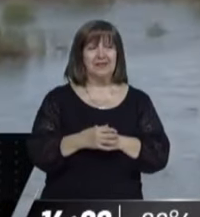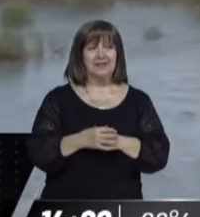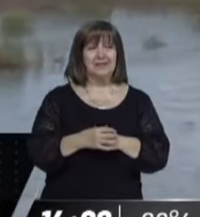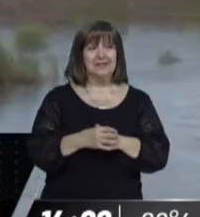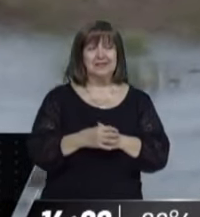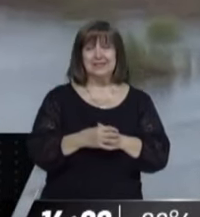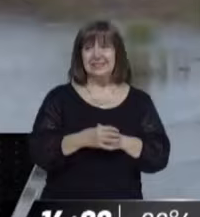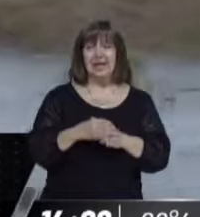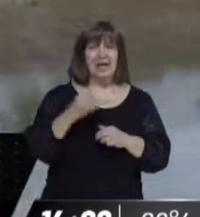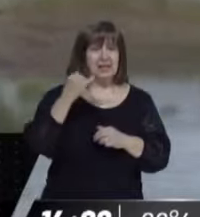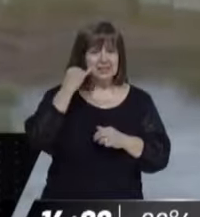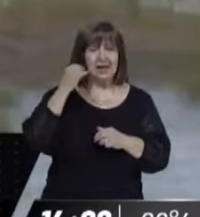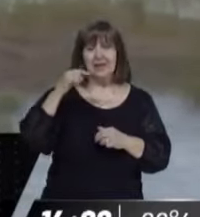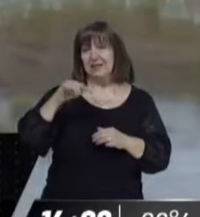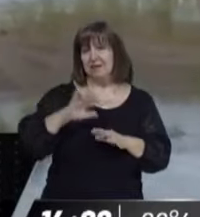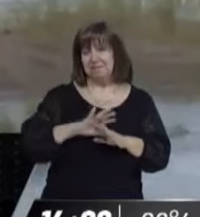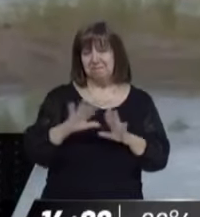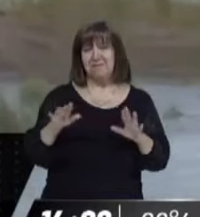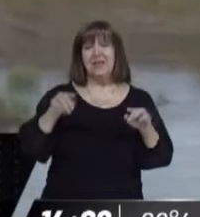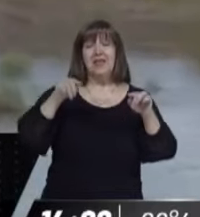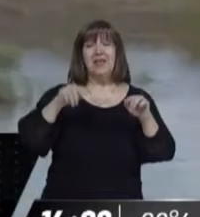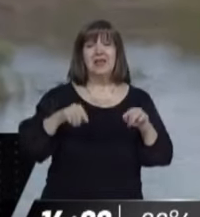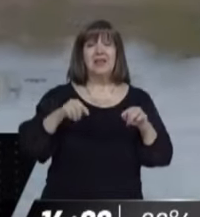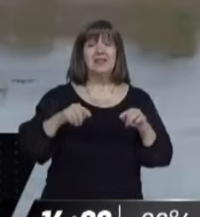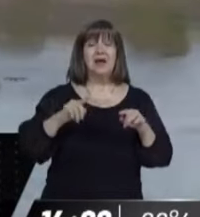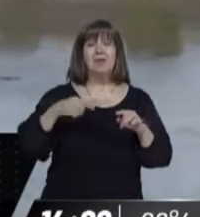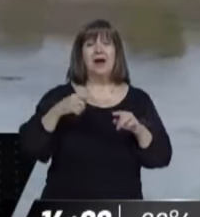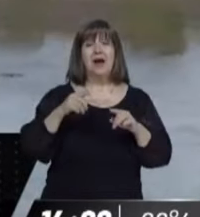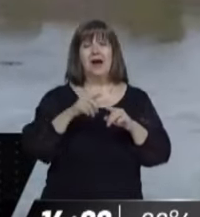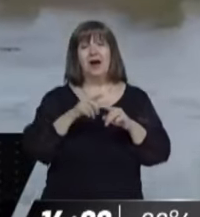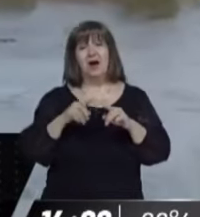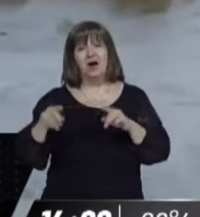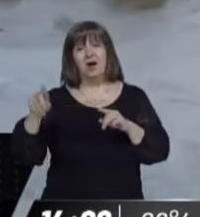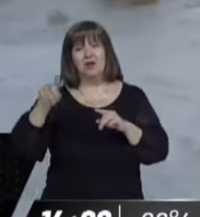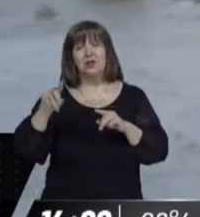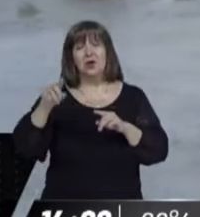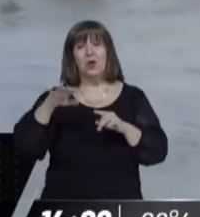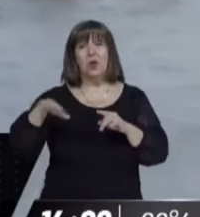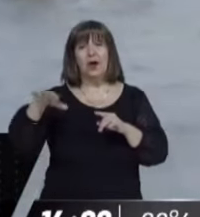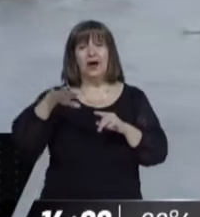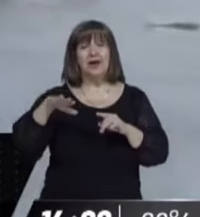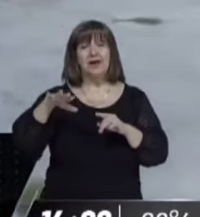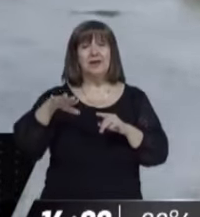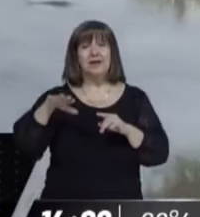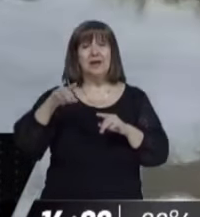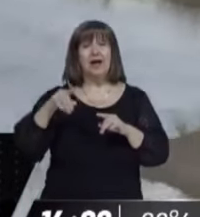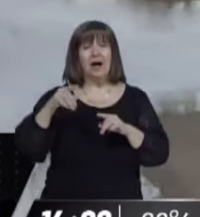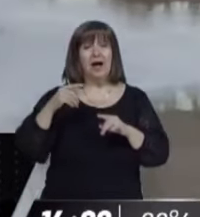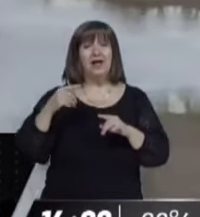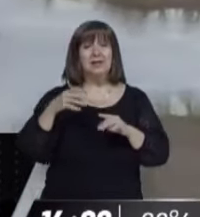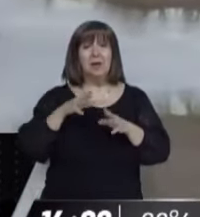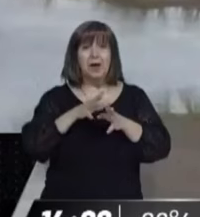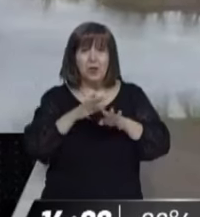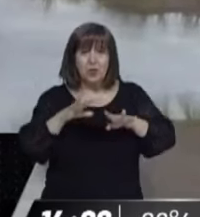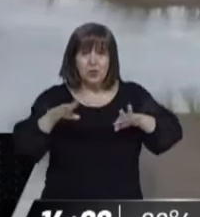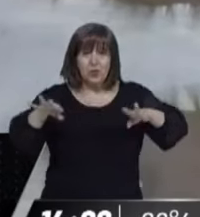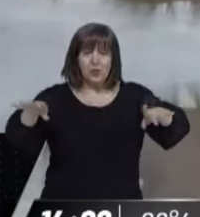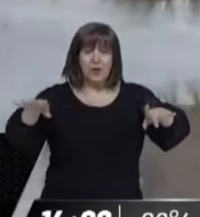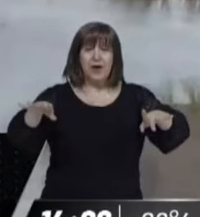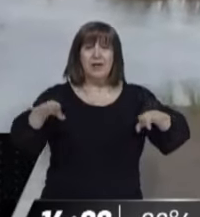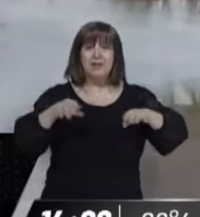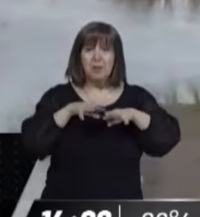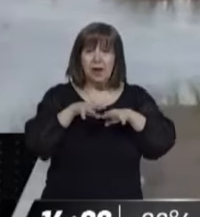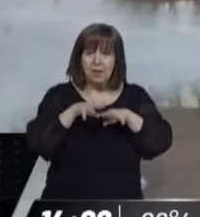Y bueno, hay partes para allá, para el lado del oeste, al lado de la ciudad, donde hay varios brazos. Ahora viene acá por acá,